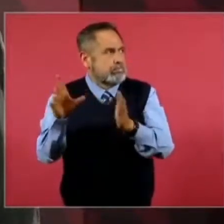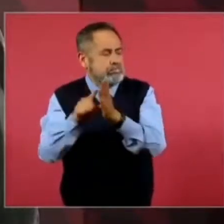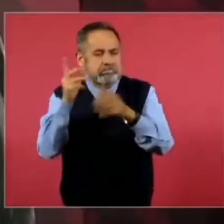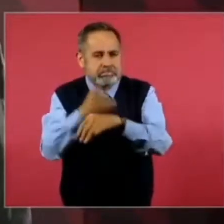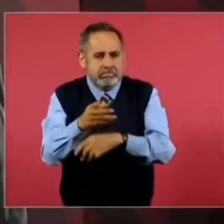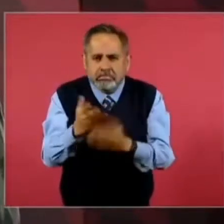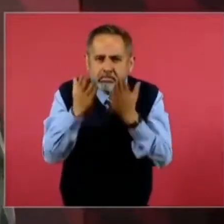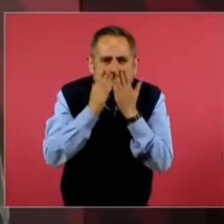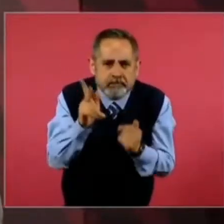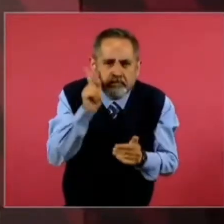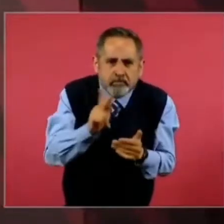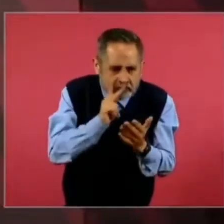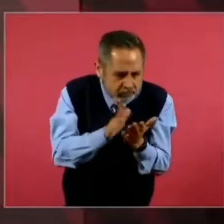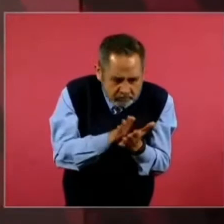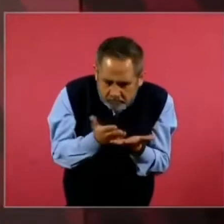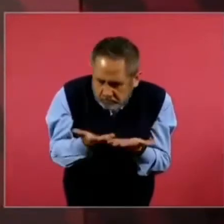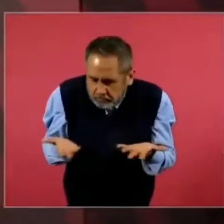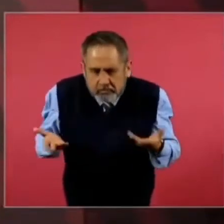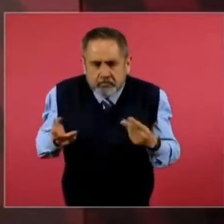prueba.